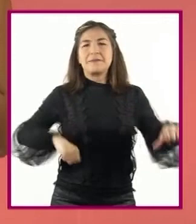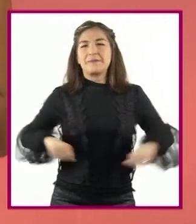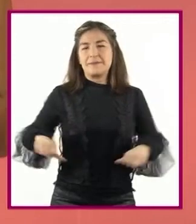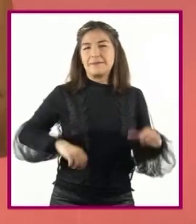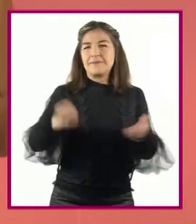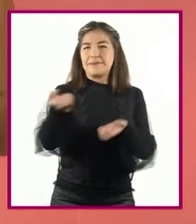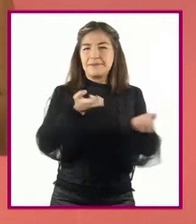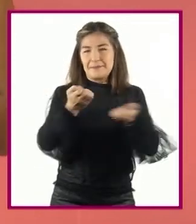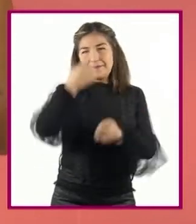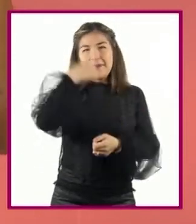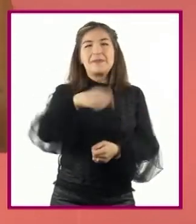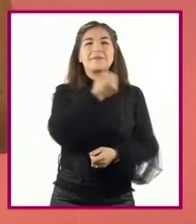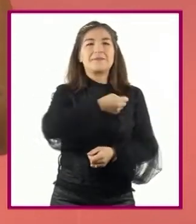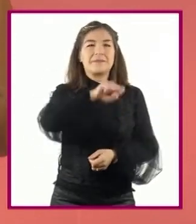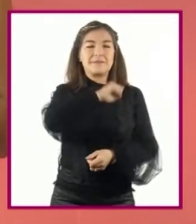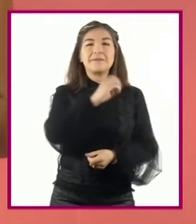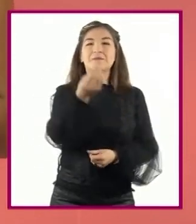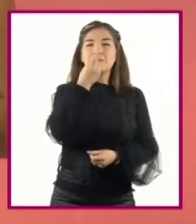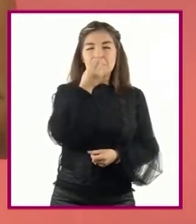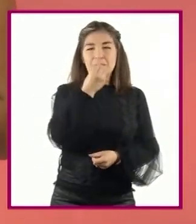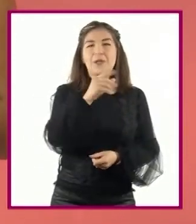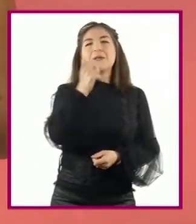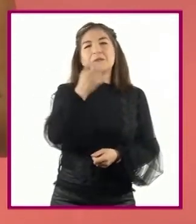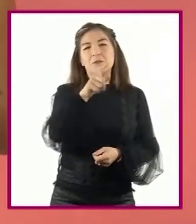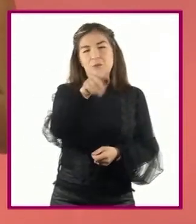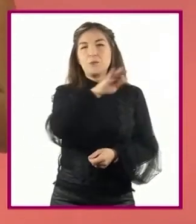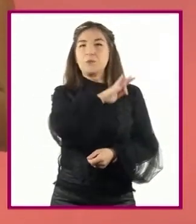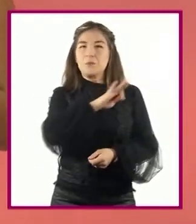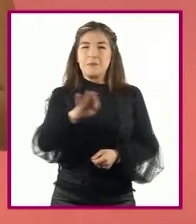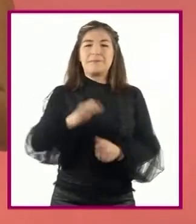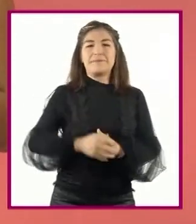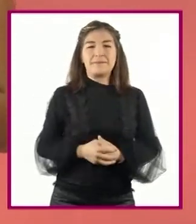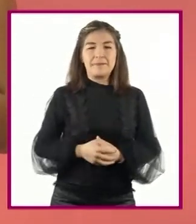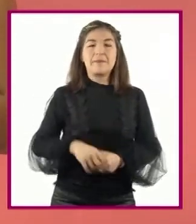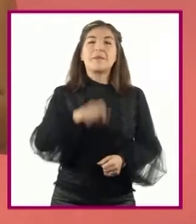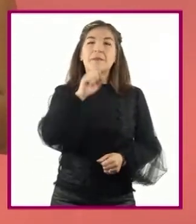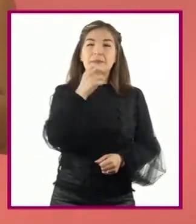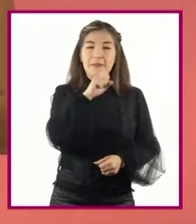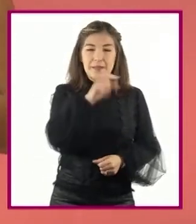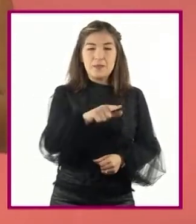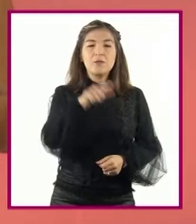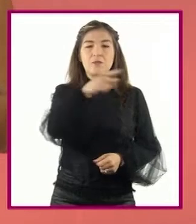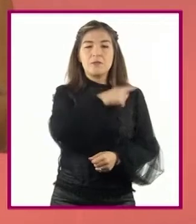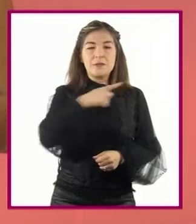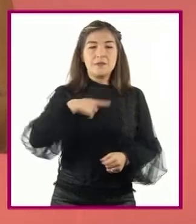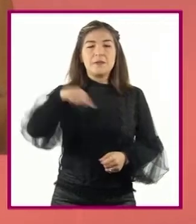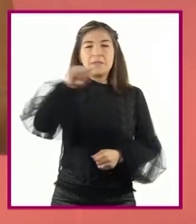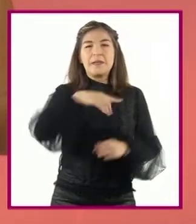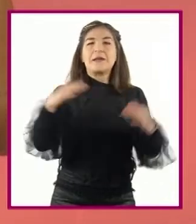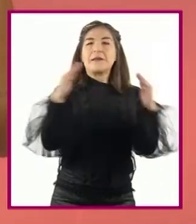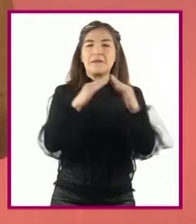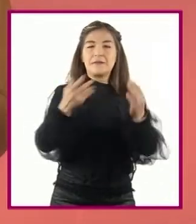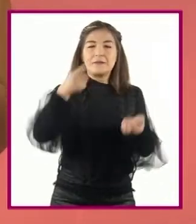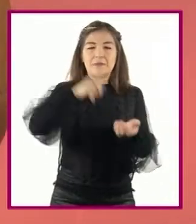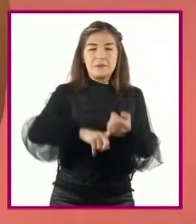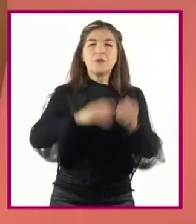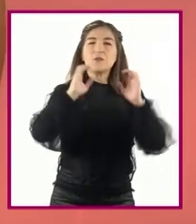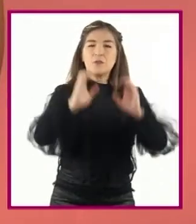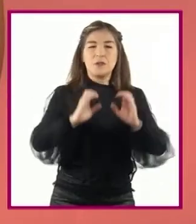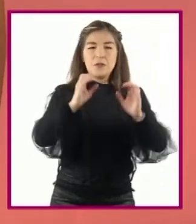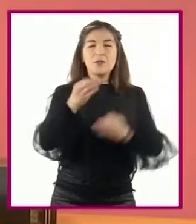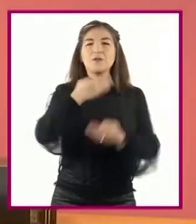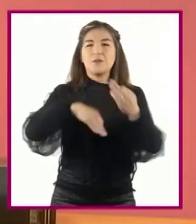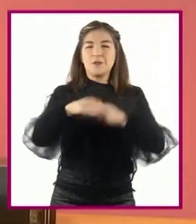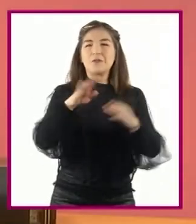procurar una sana alimentación en la medida de lo posible. Hagámoslo desde la seguridad de nuestro hogar para protegernos